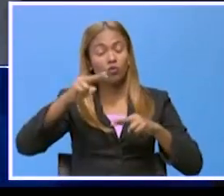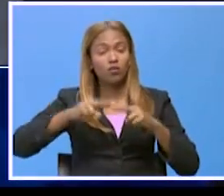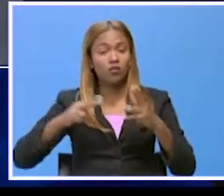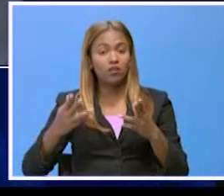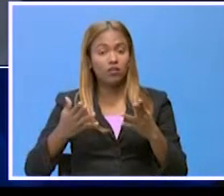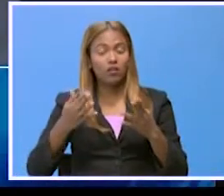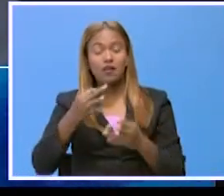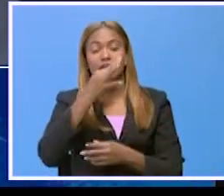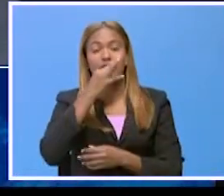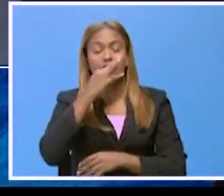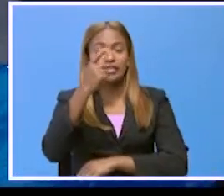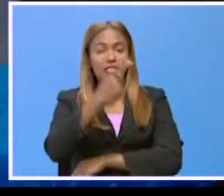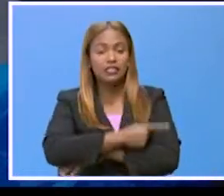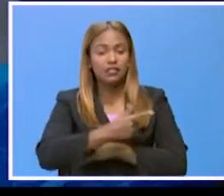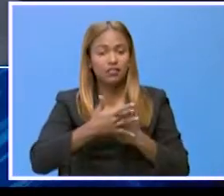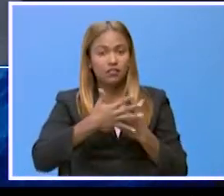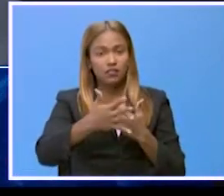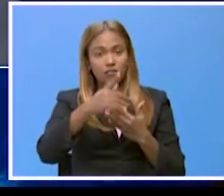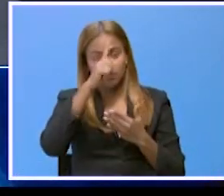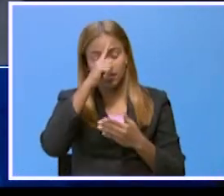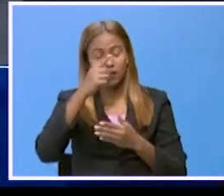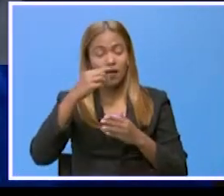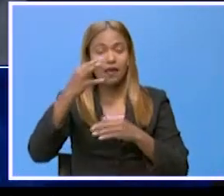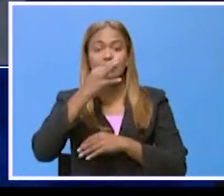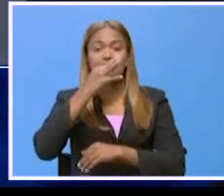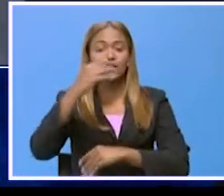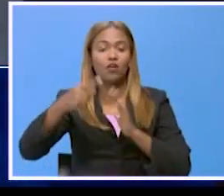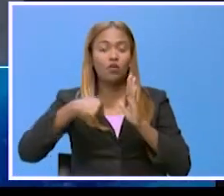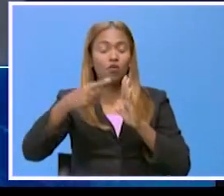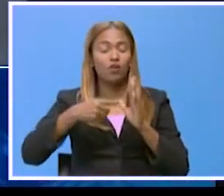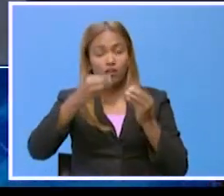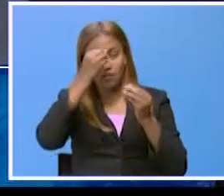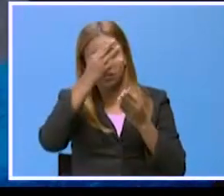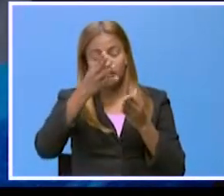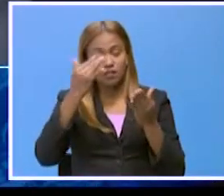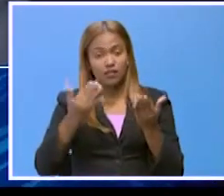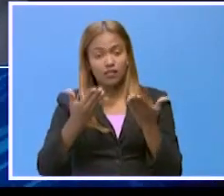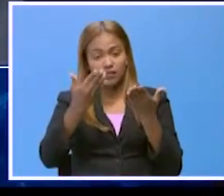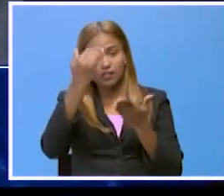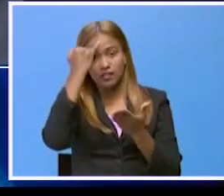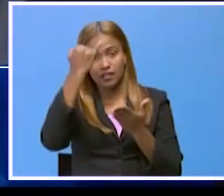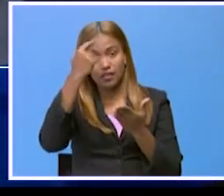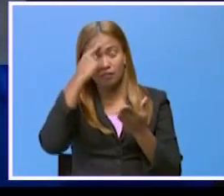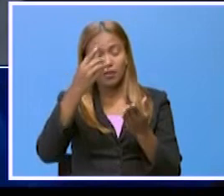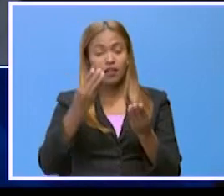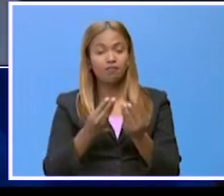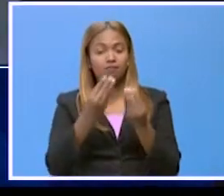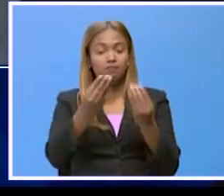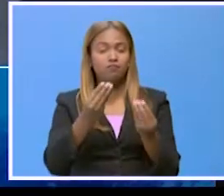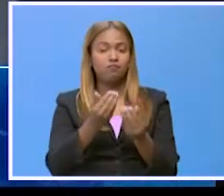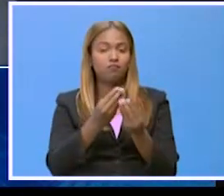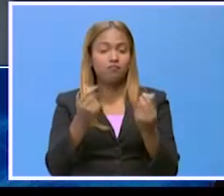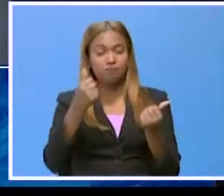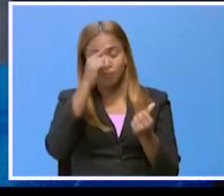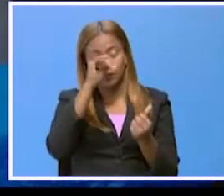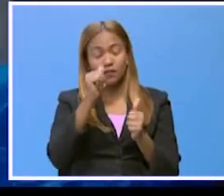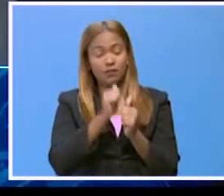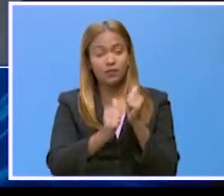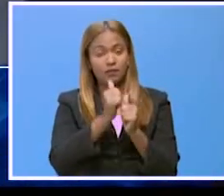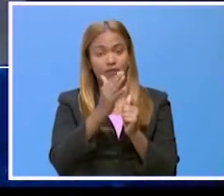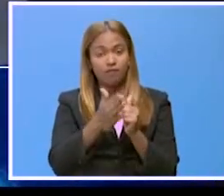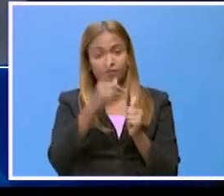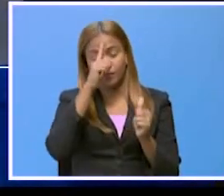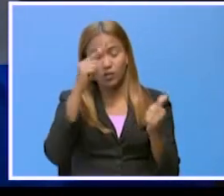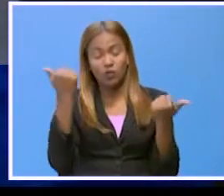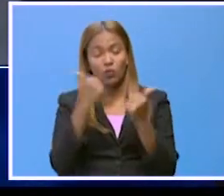en los próximos días en las próximas horas de negro una propuesta de solución global a este problema pero